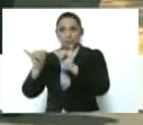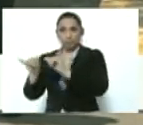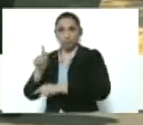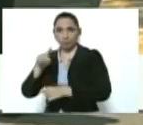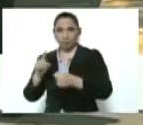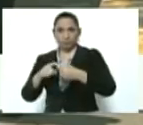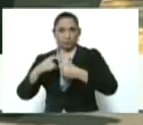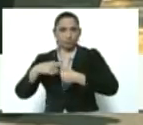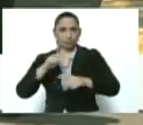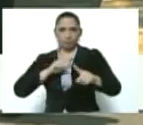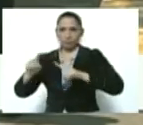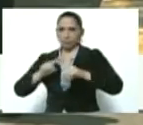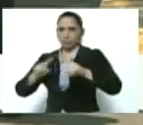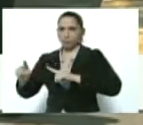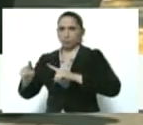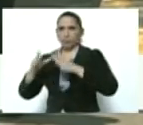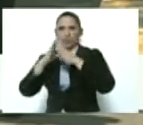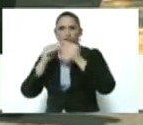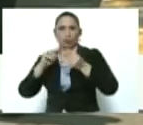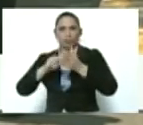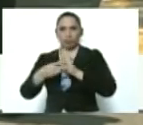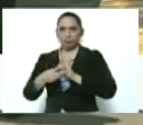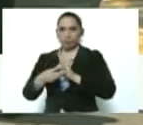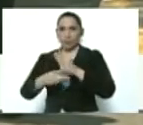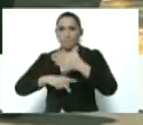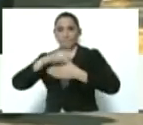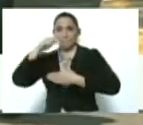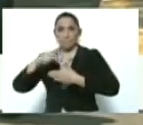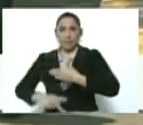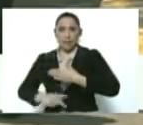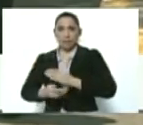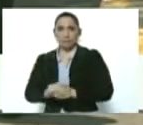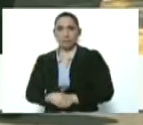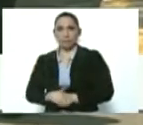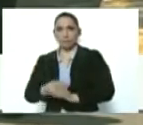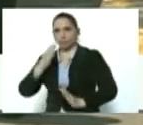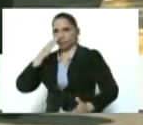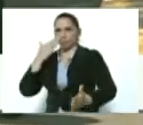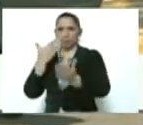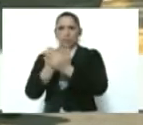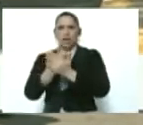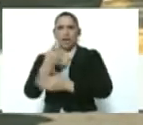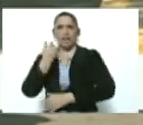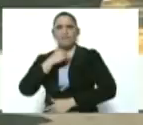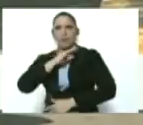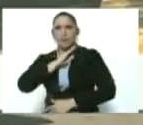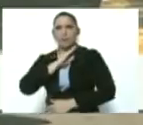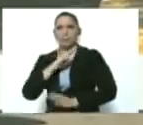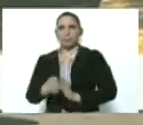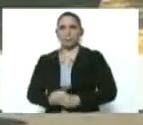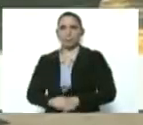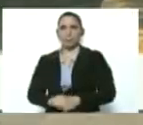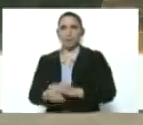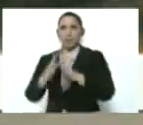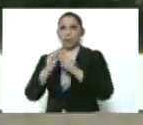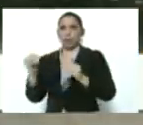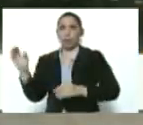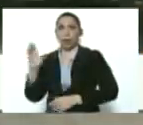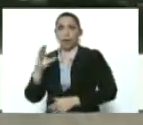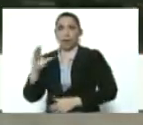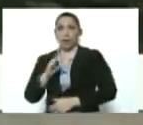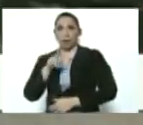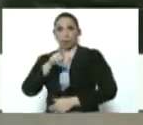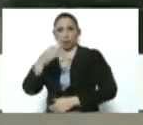activamente a todo lo que es el plan de enfrentar esta pandemia en toda caracas como ustedes